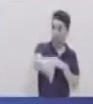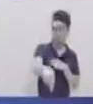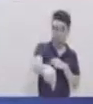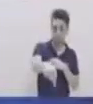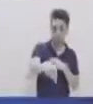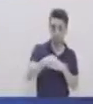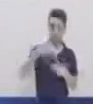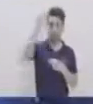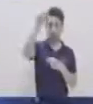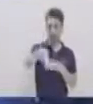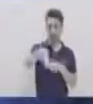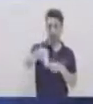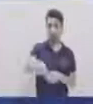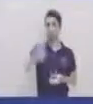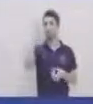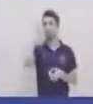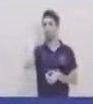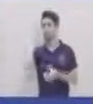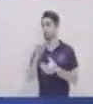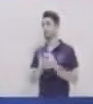Vengo acá, salto